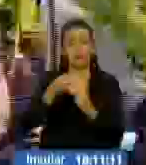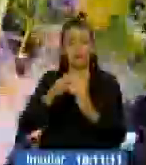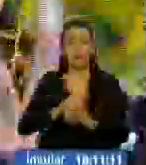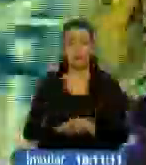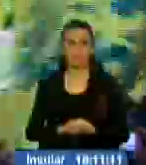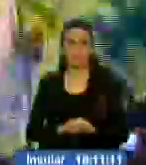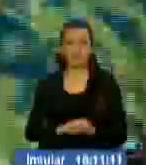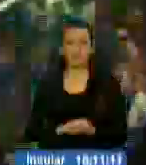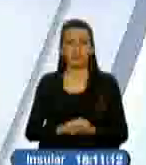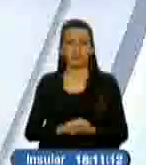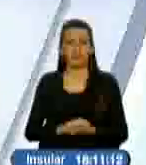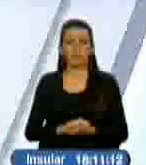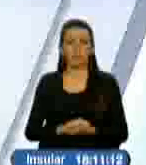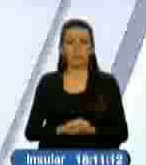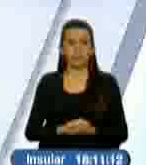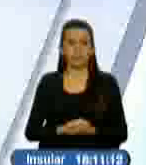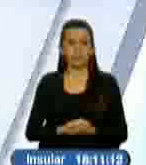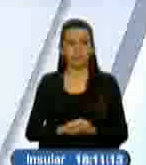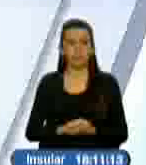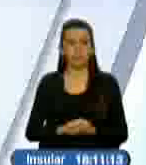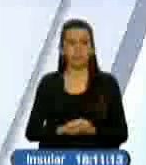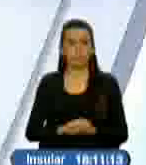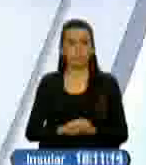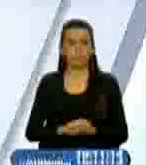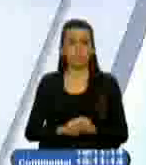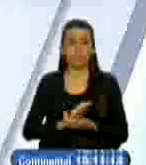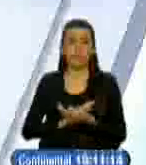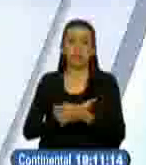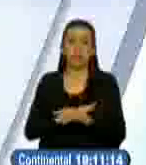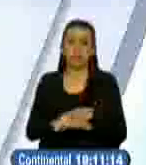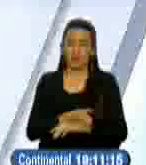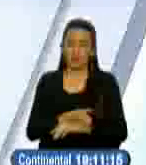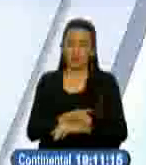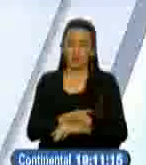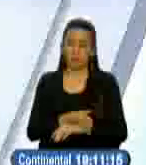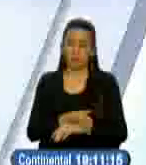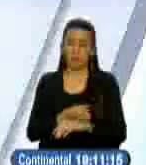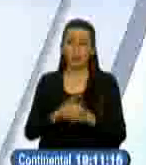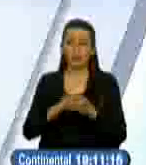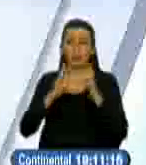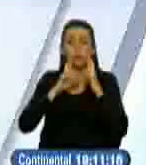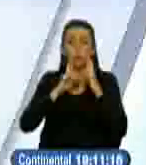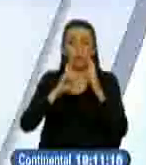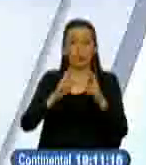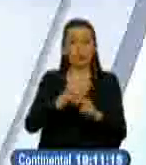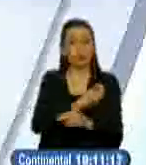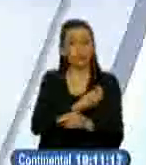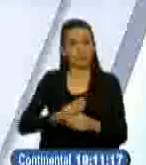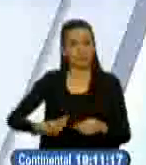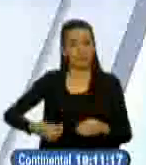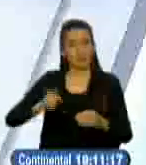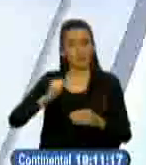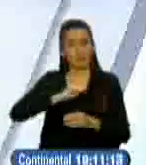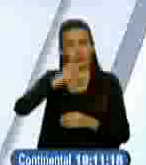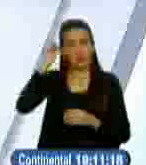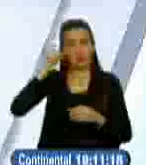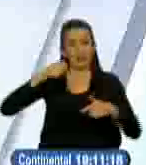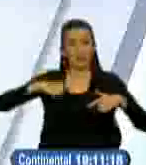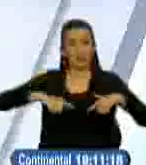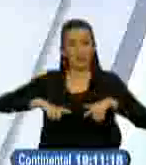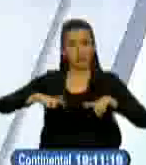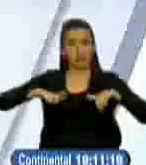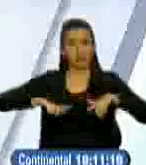TV. Y luego de la proclamación de los resultados presidenciales que dieron como ganador a Lenín